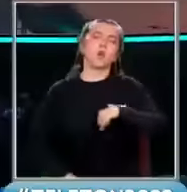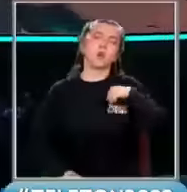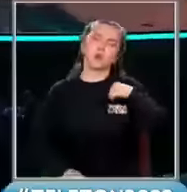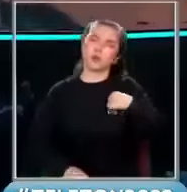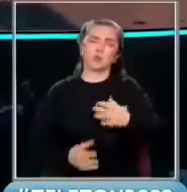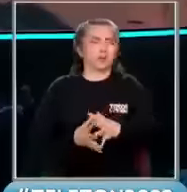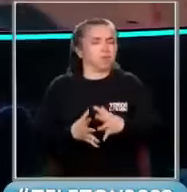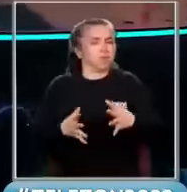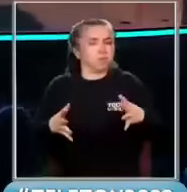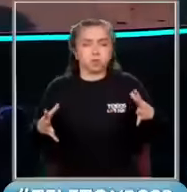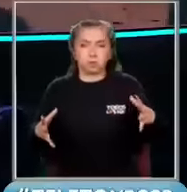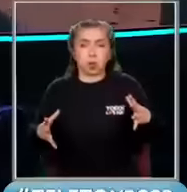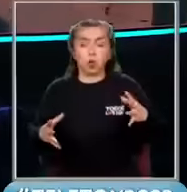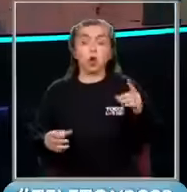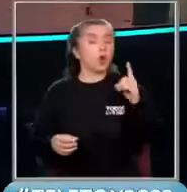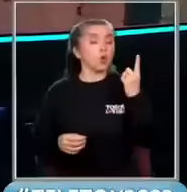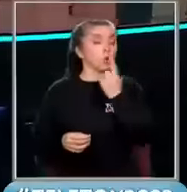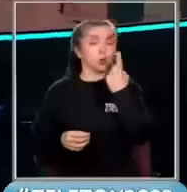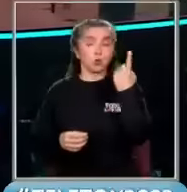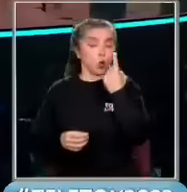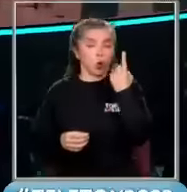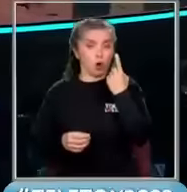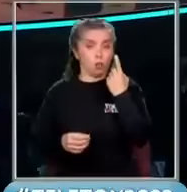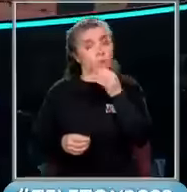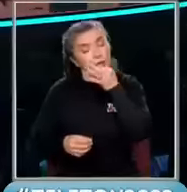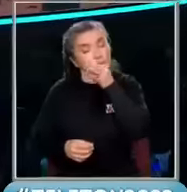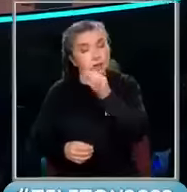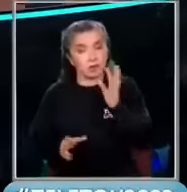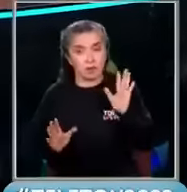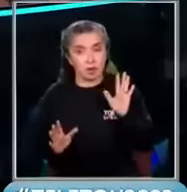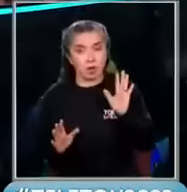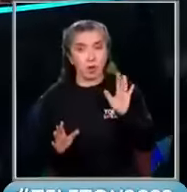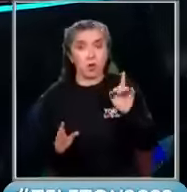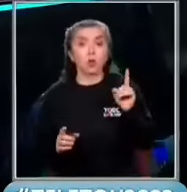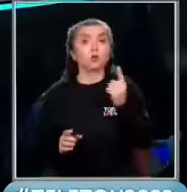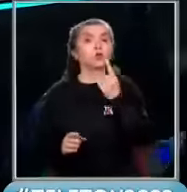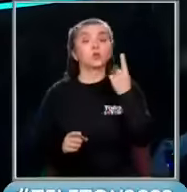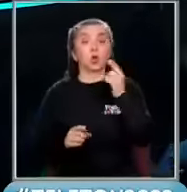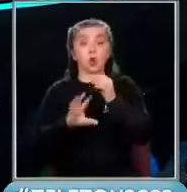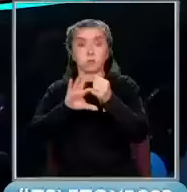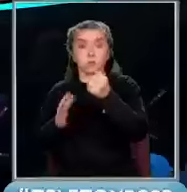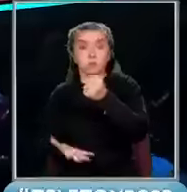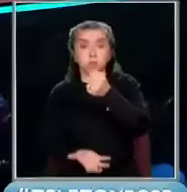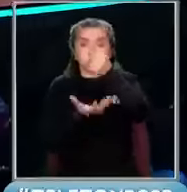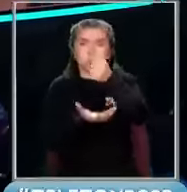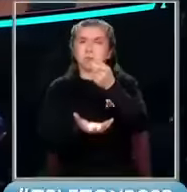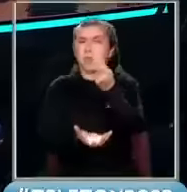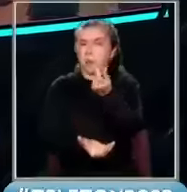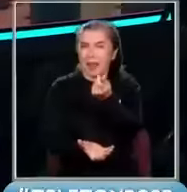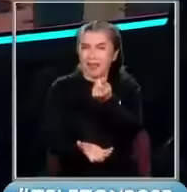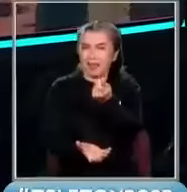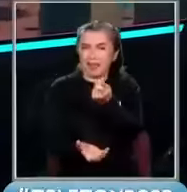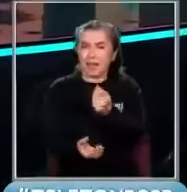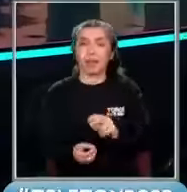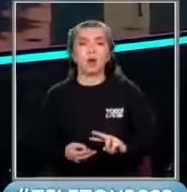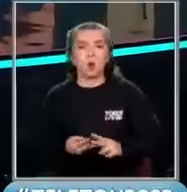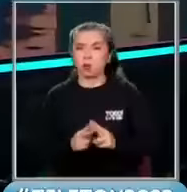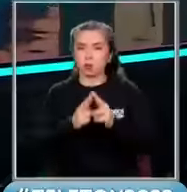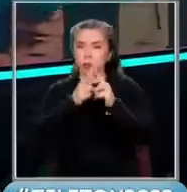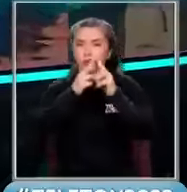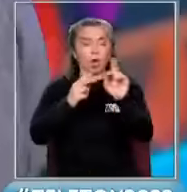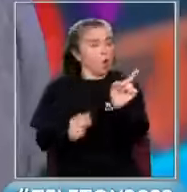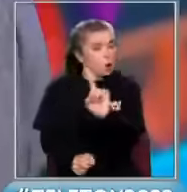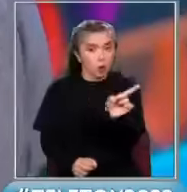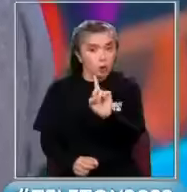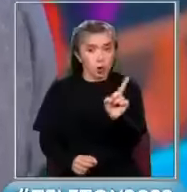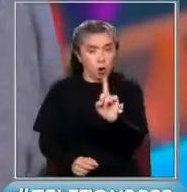mío. No solo, y esto lo quiero decir, no solo es lo recaudado, no solo es lo construido, no solo